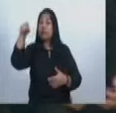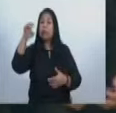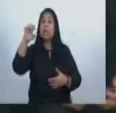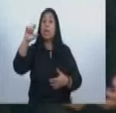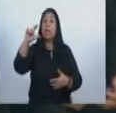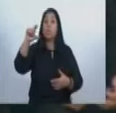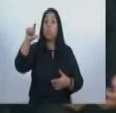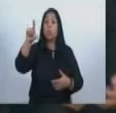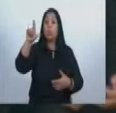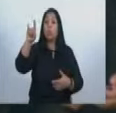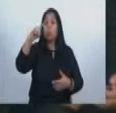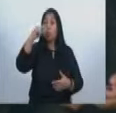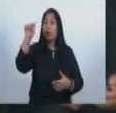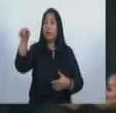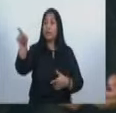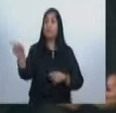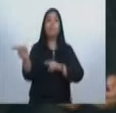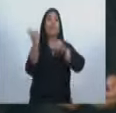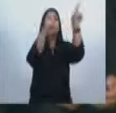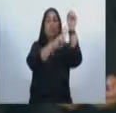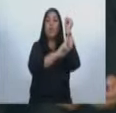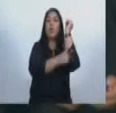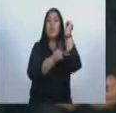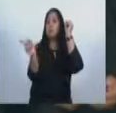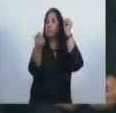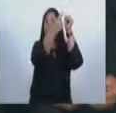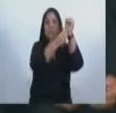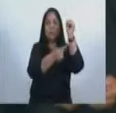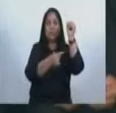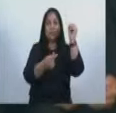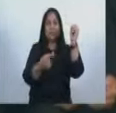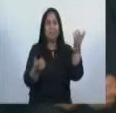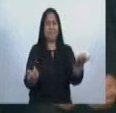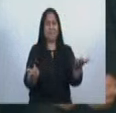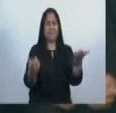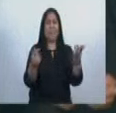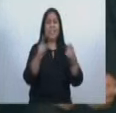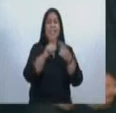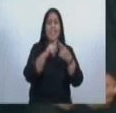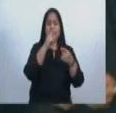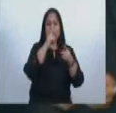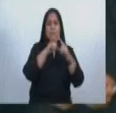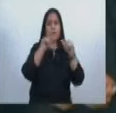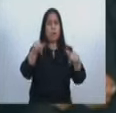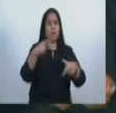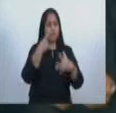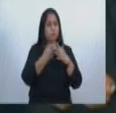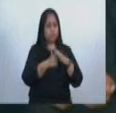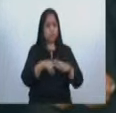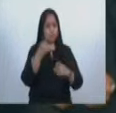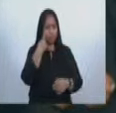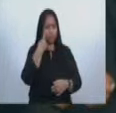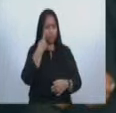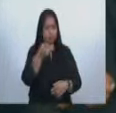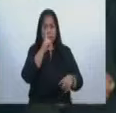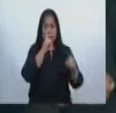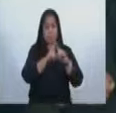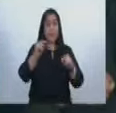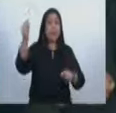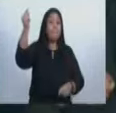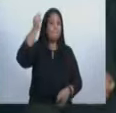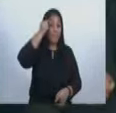dar clases en Huehuetenango en San Mateo yatán este y hemos empezado a ver que lo que necesitamos es empezar a